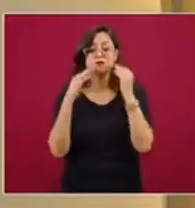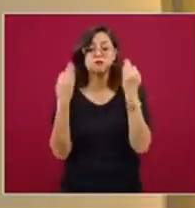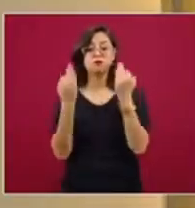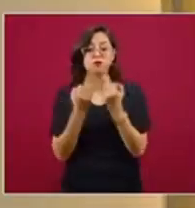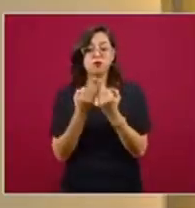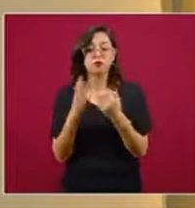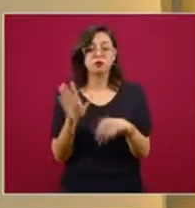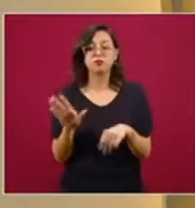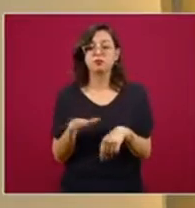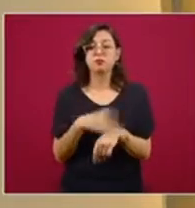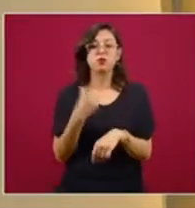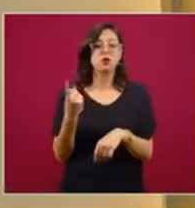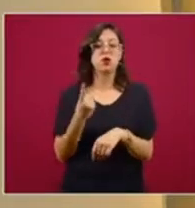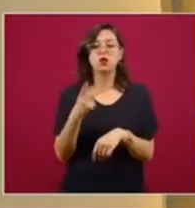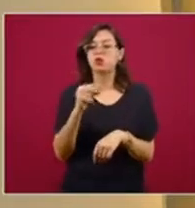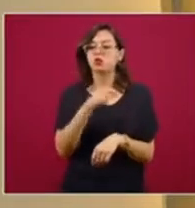debemos